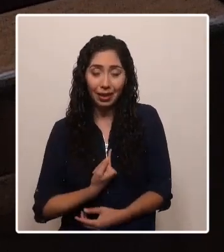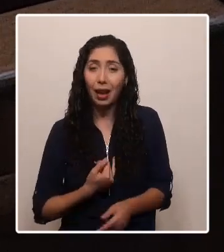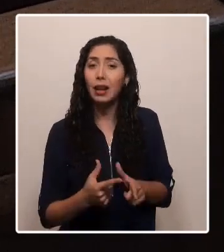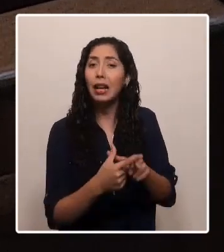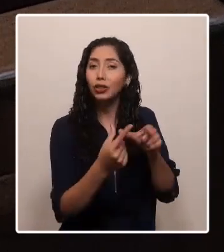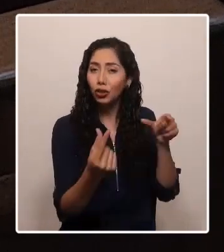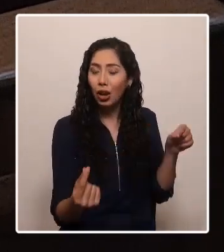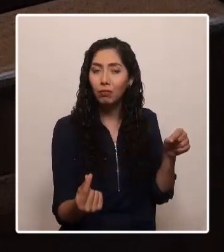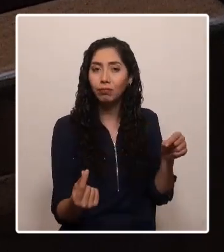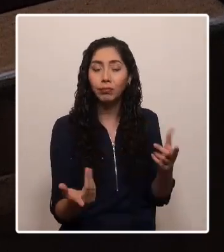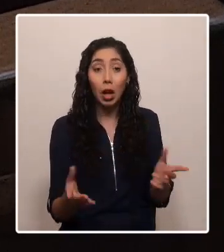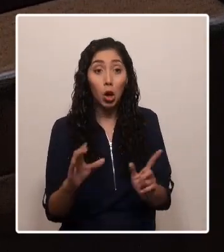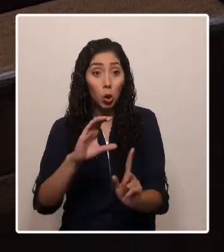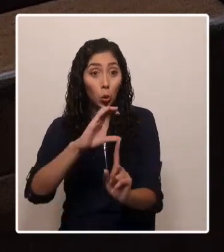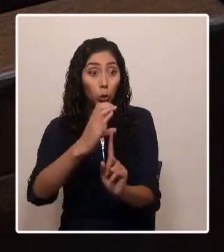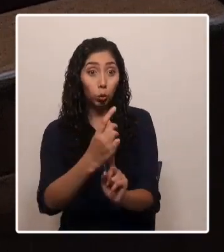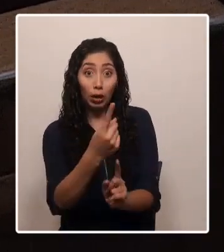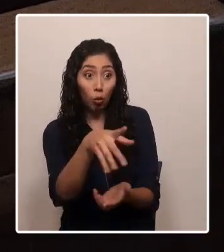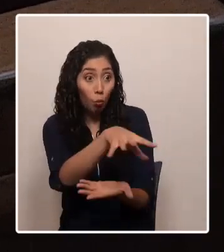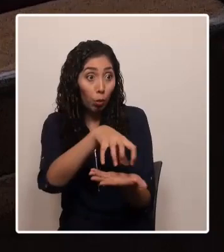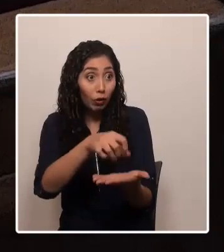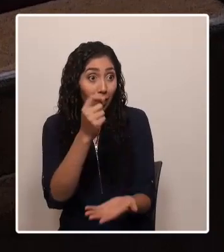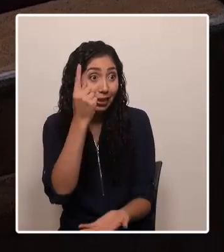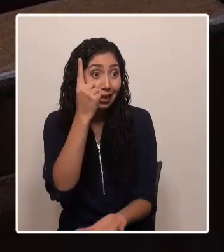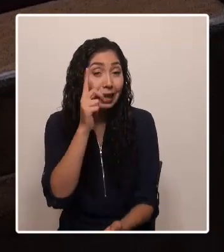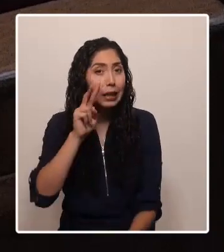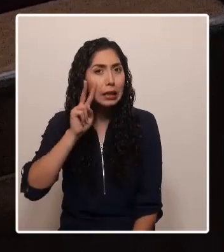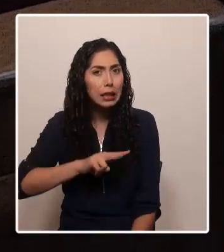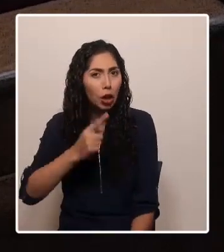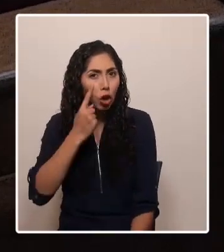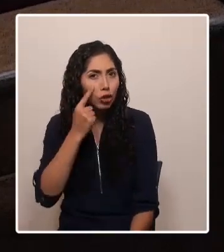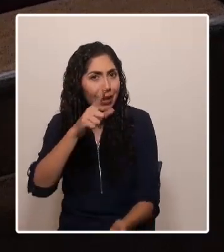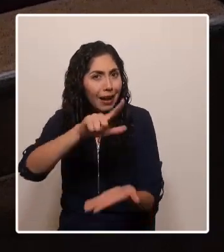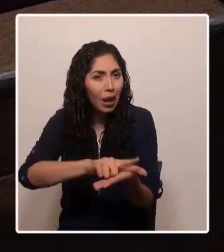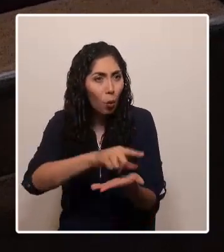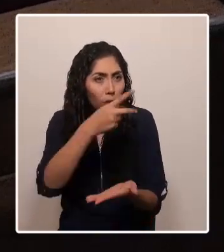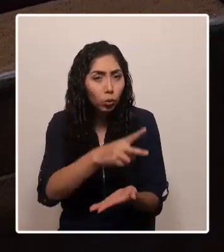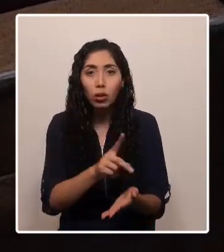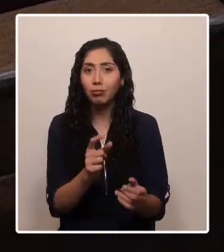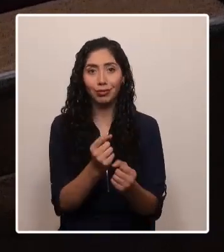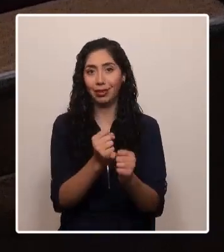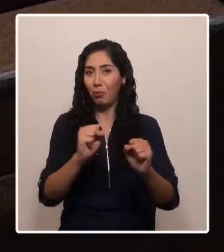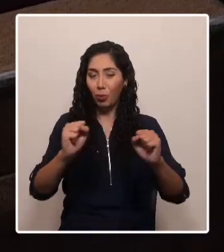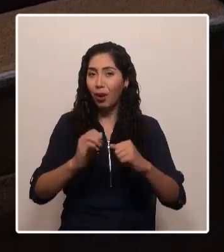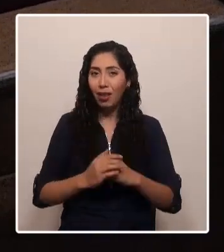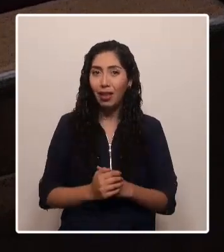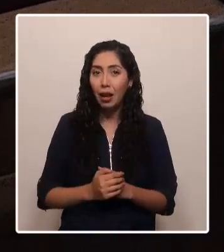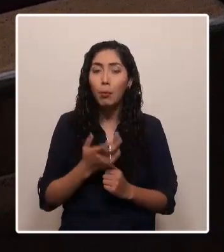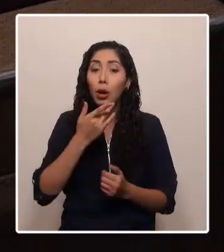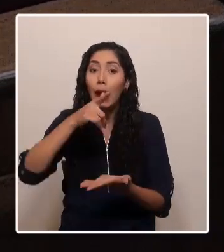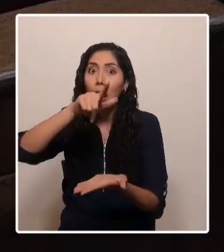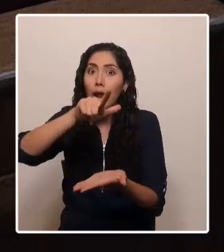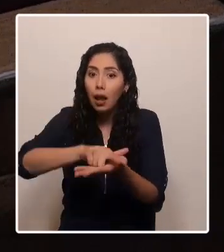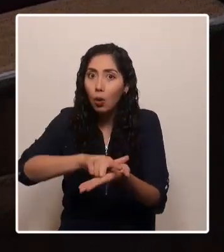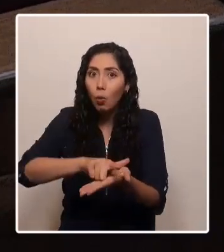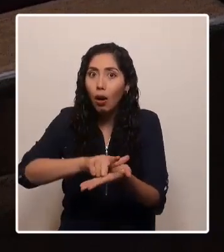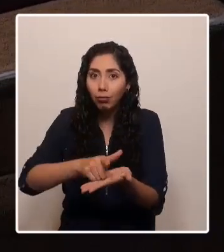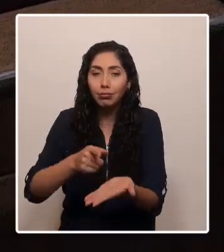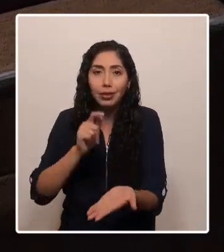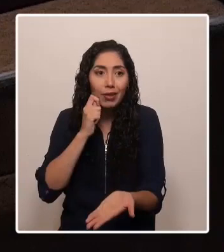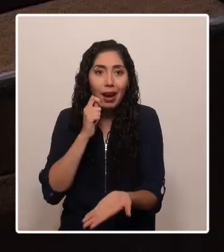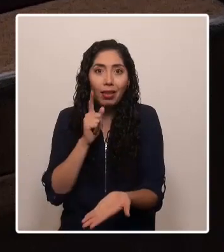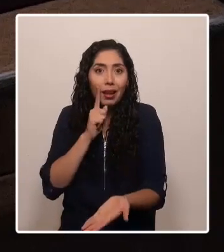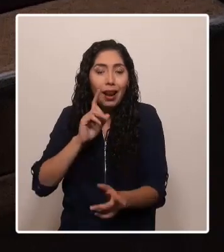la cultura de un pueblo sin conocer su lengua, porque la lengua de alguna forma contiene la cultura. Muchas